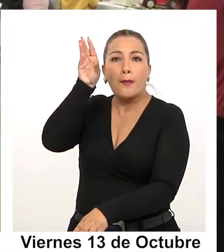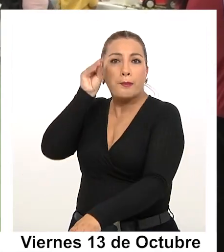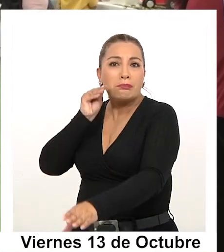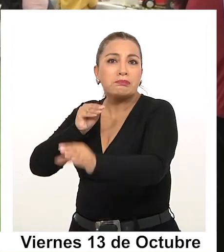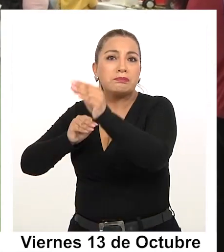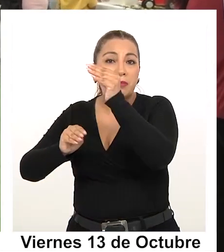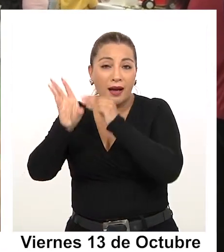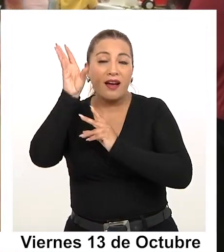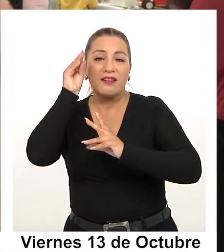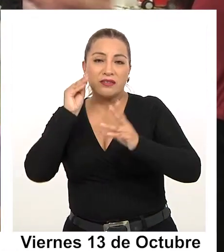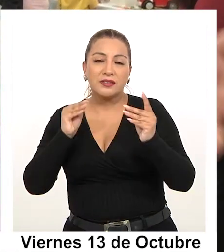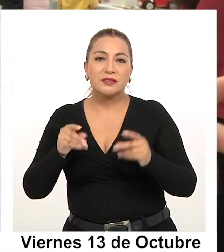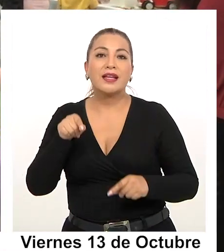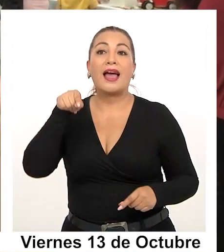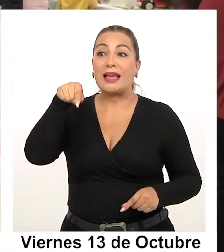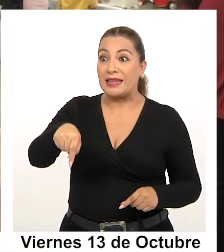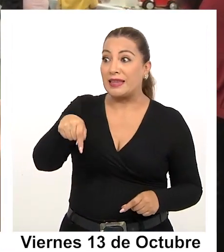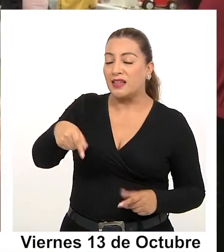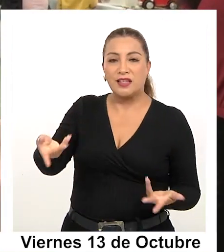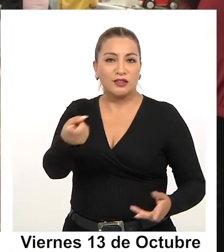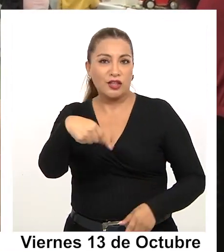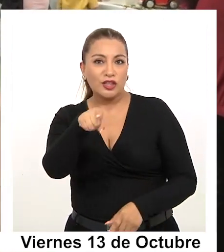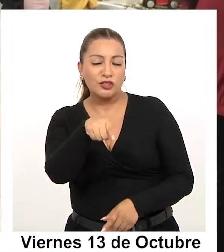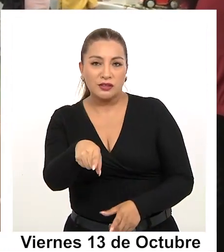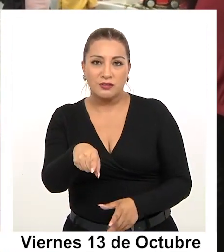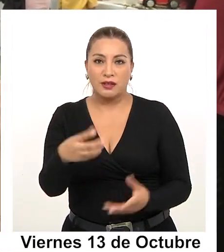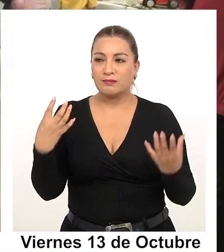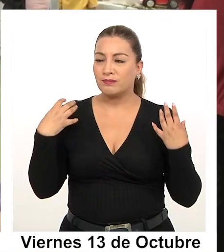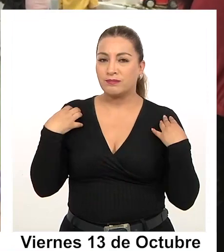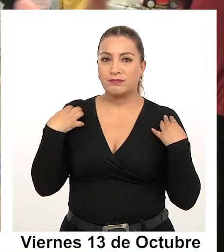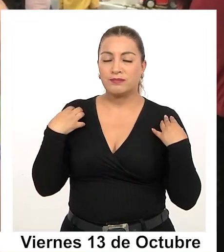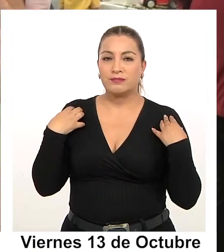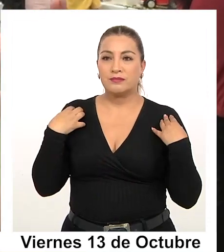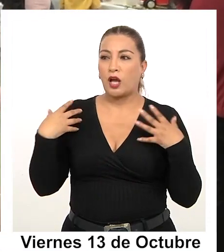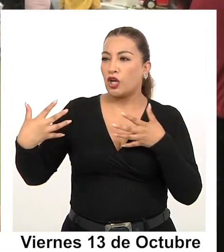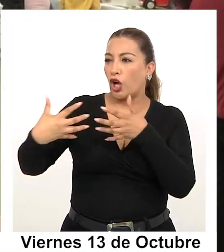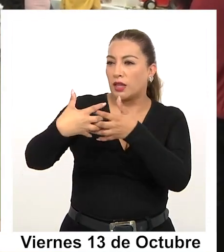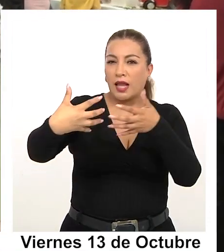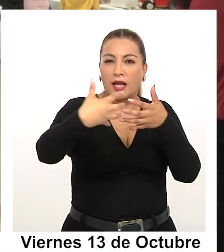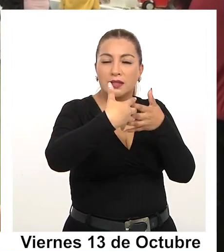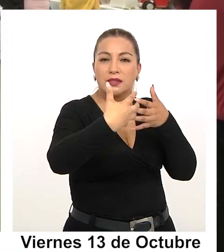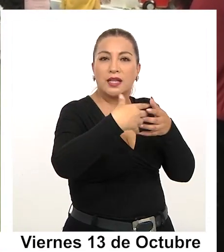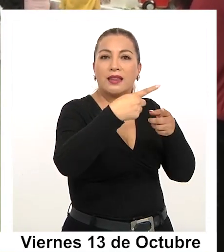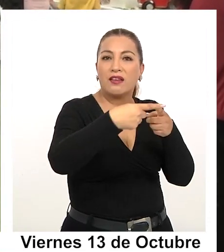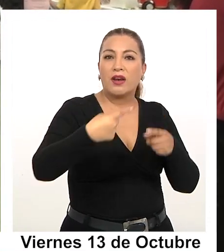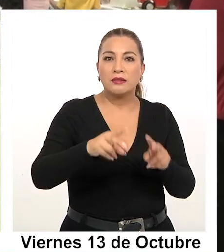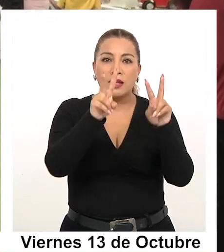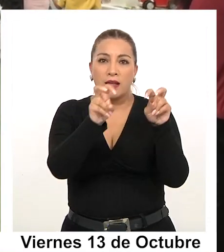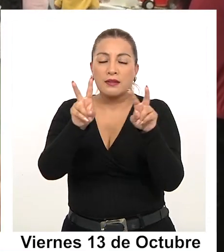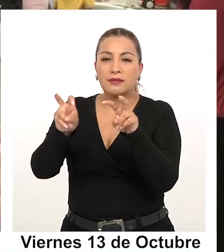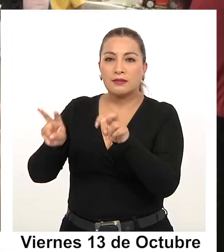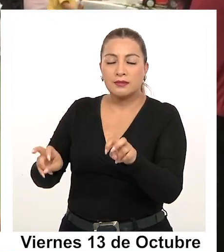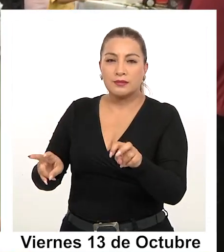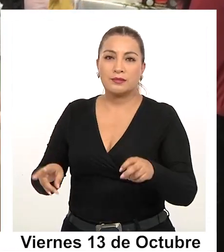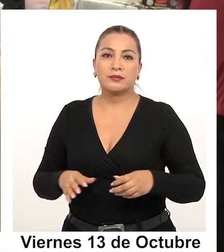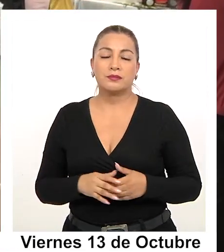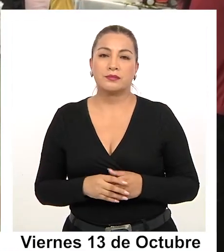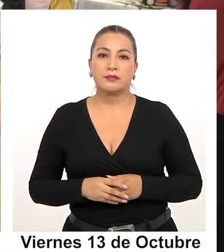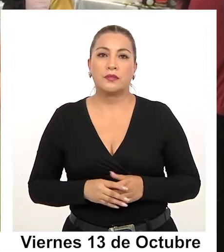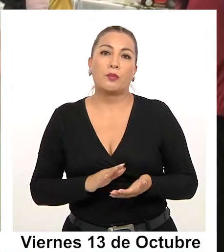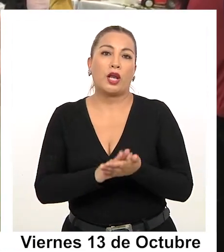de aprender. Por eso que acá nosotros articulamos distintas áreas y